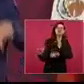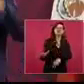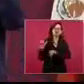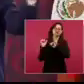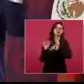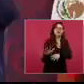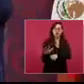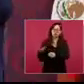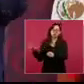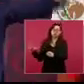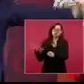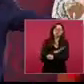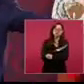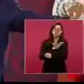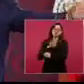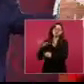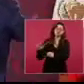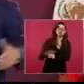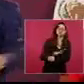Y no solo lo llenamos, lo